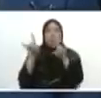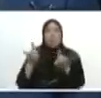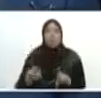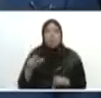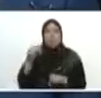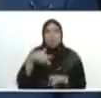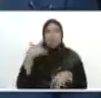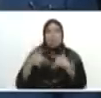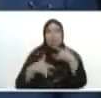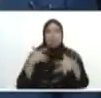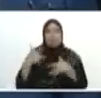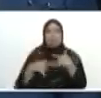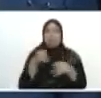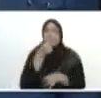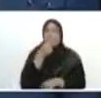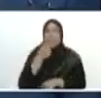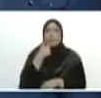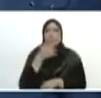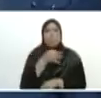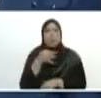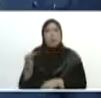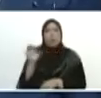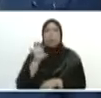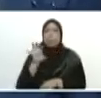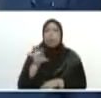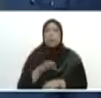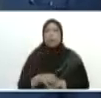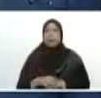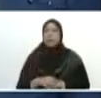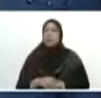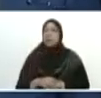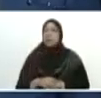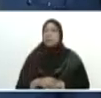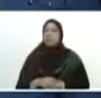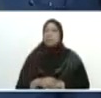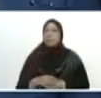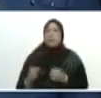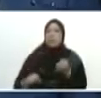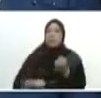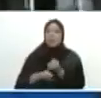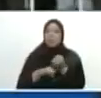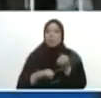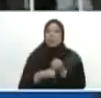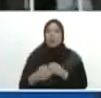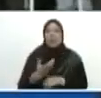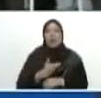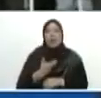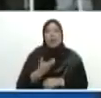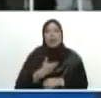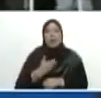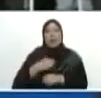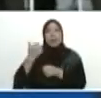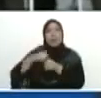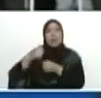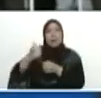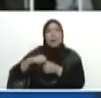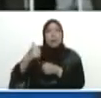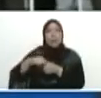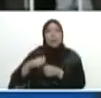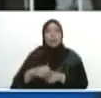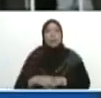En este acto magnífico de la patria pido el apoyo del alcalde de Maracaibo